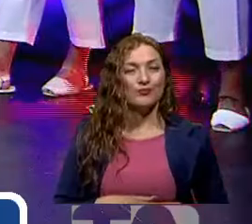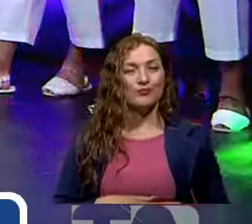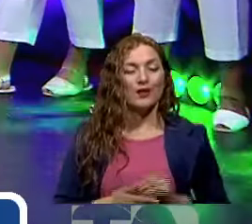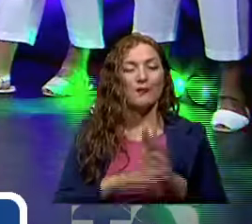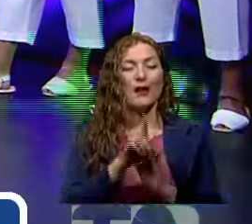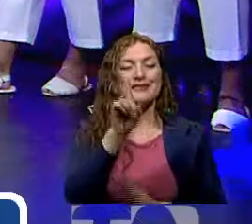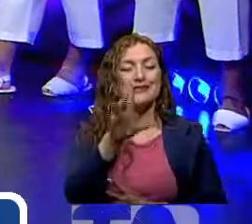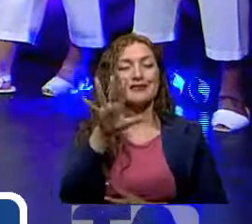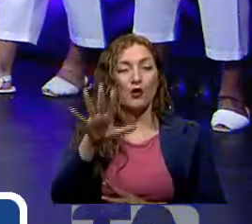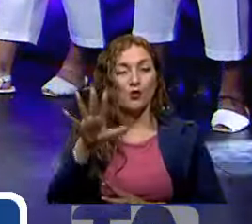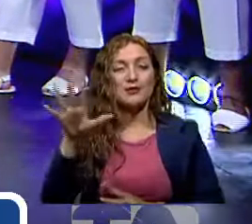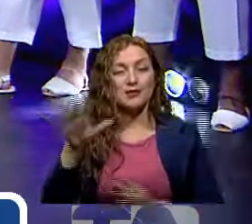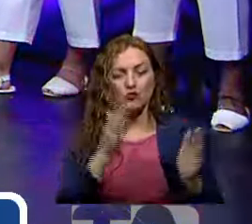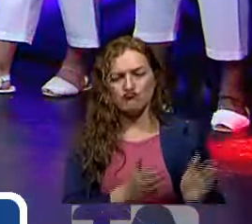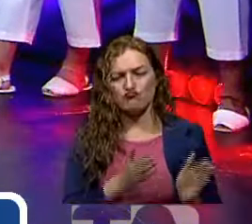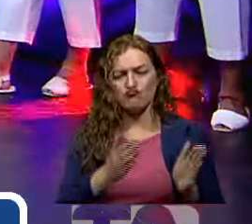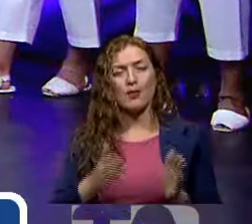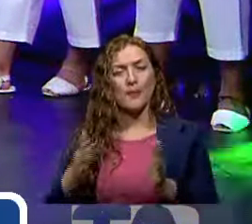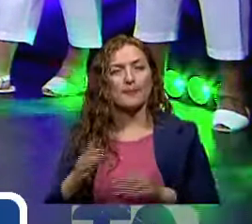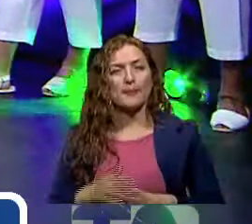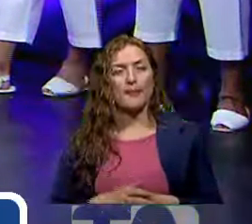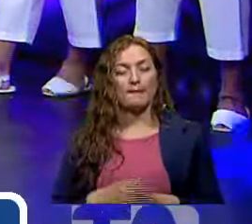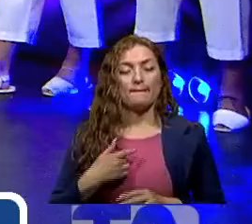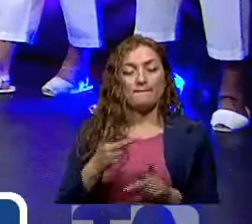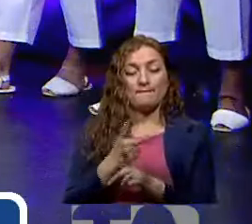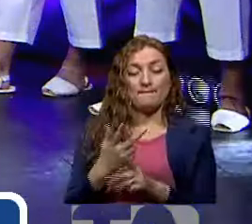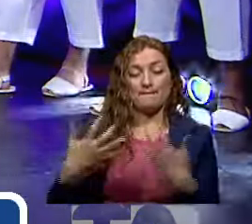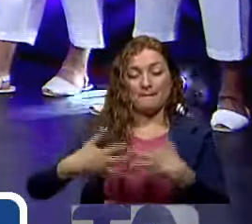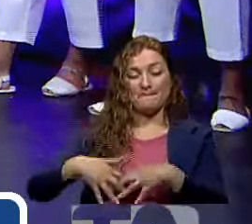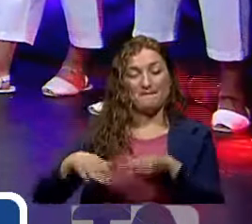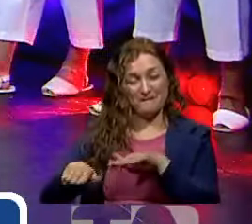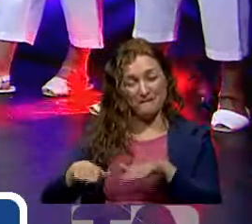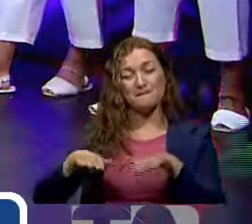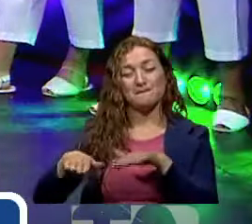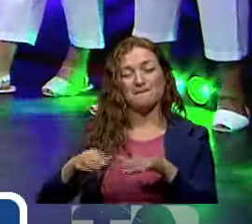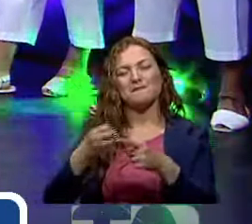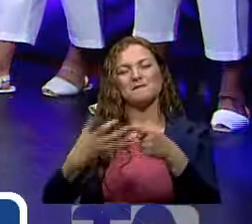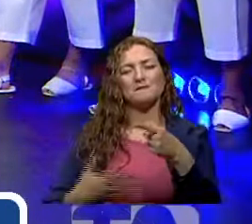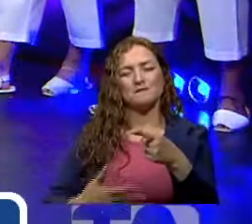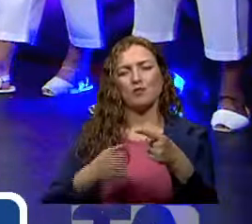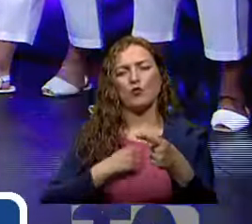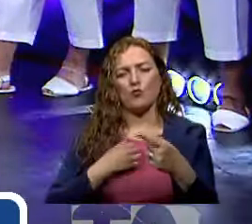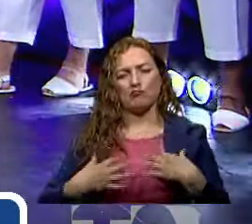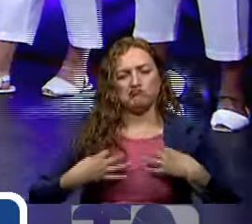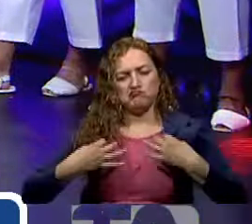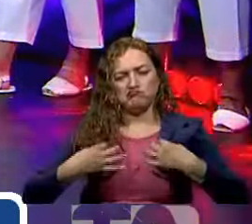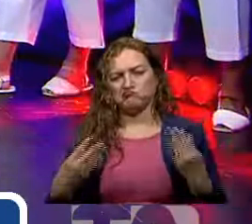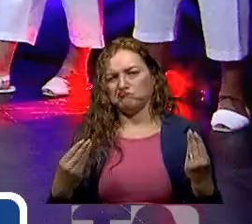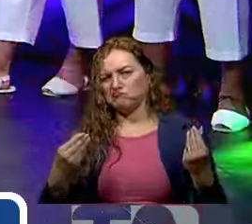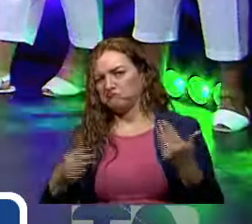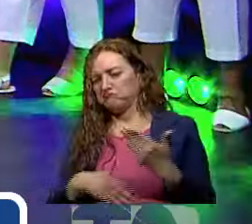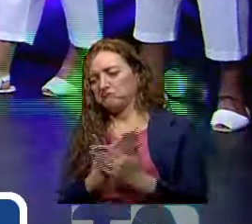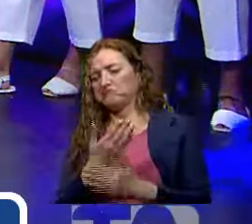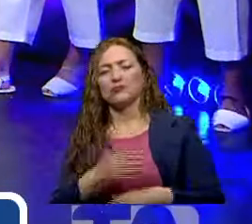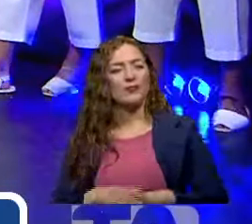más de 155 stands. La ventaja es que nuestros productores anteños se caracterizan por tener línea de primera en todas sus líneas. De